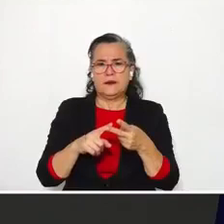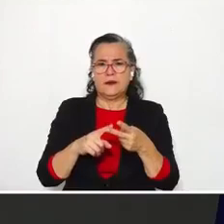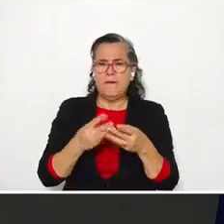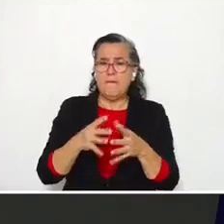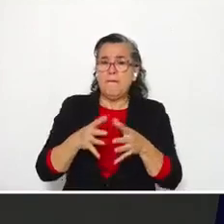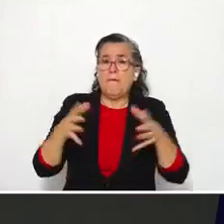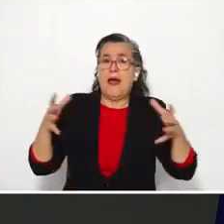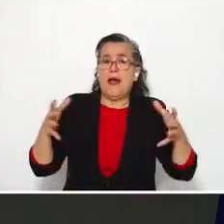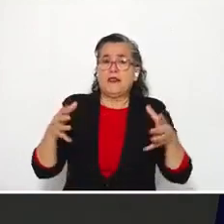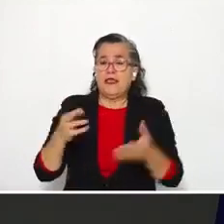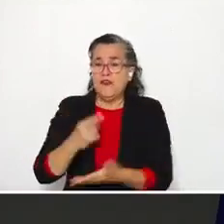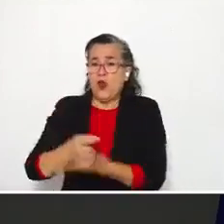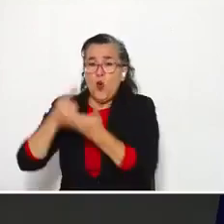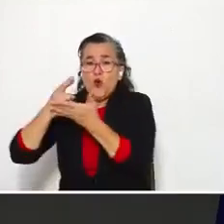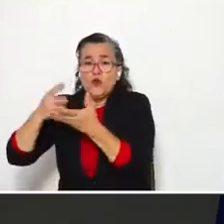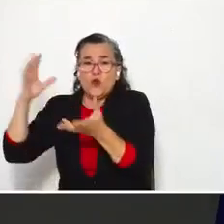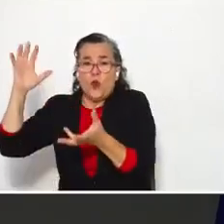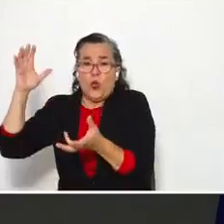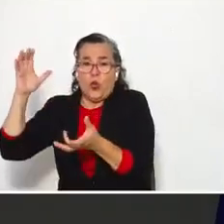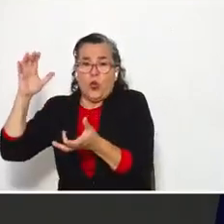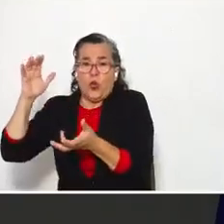y con menos recursos.